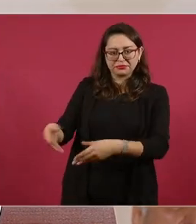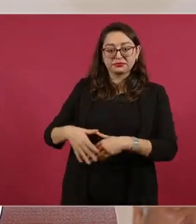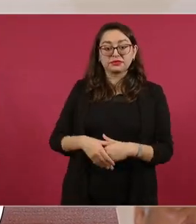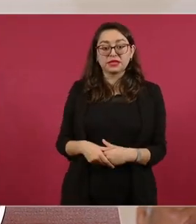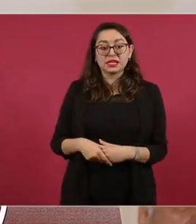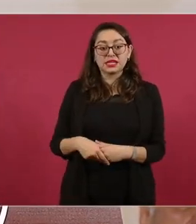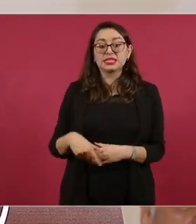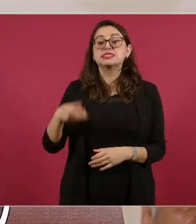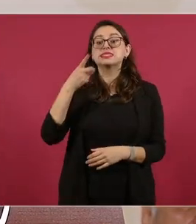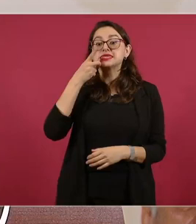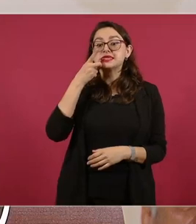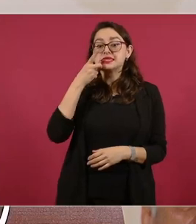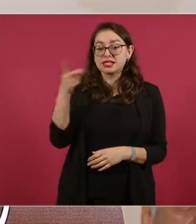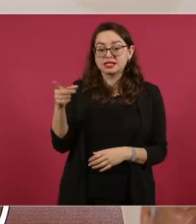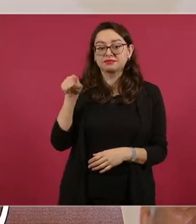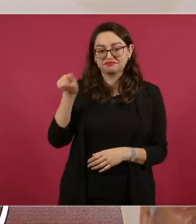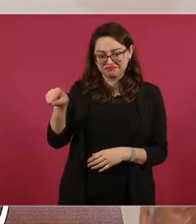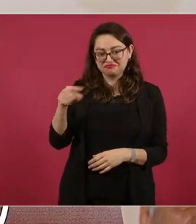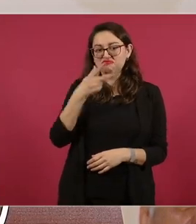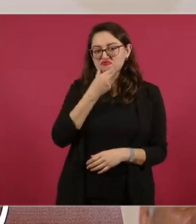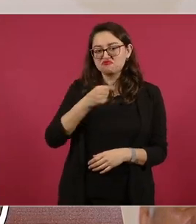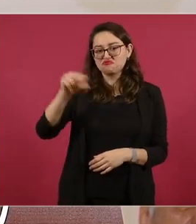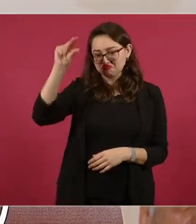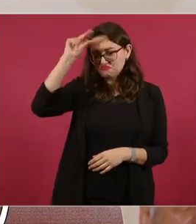Dile que es un hombre inteligente.